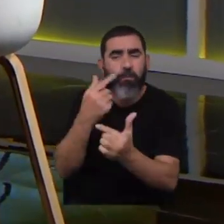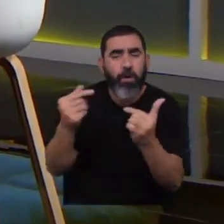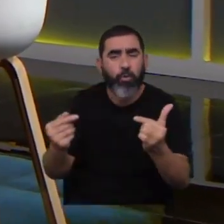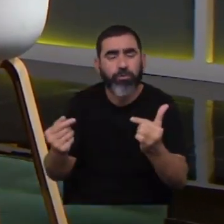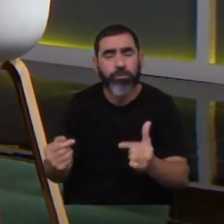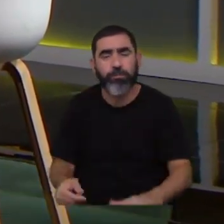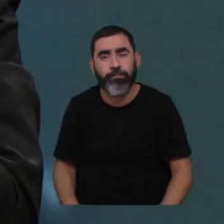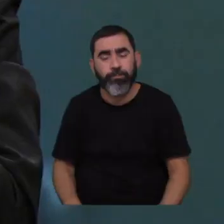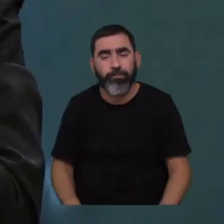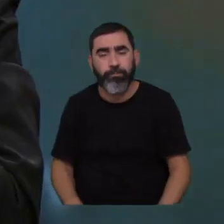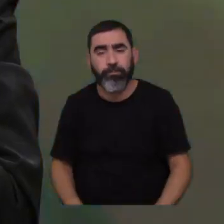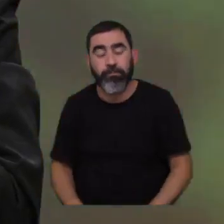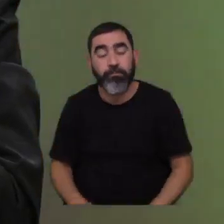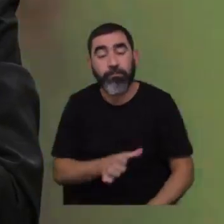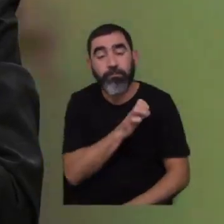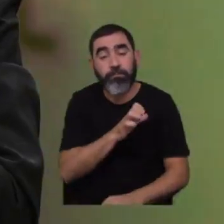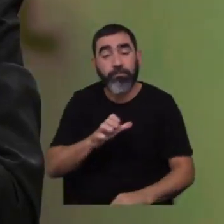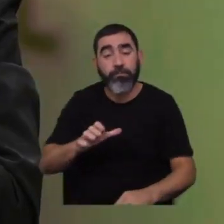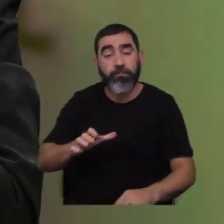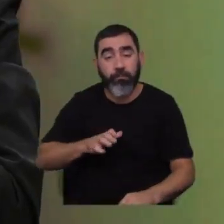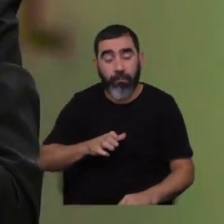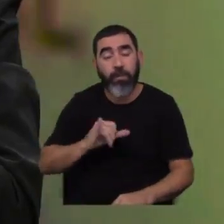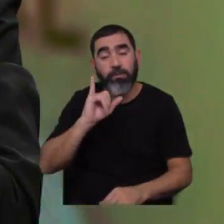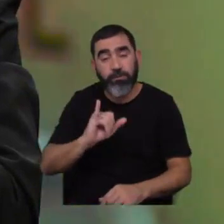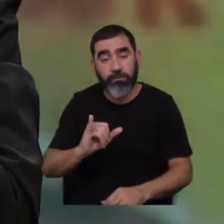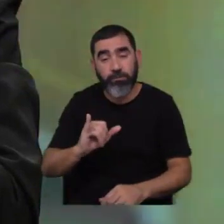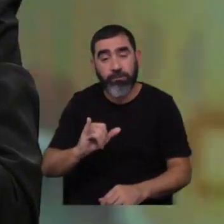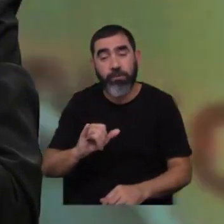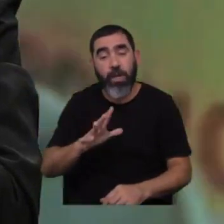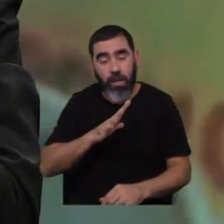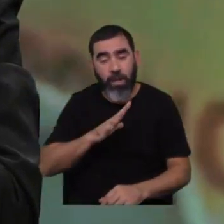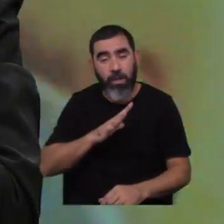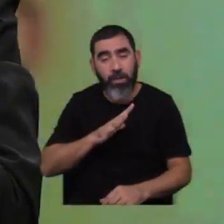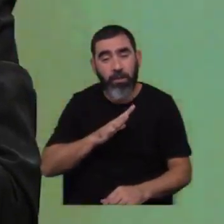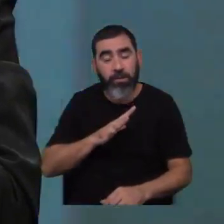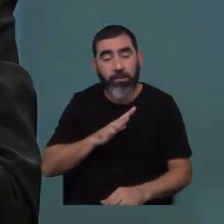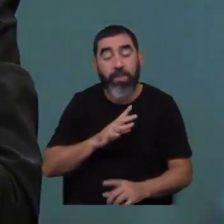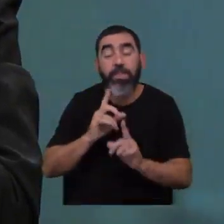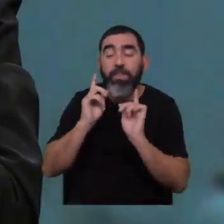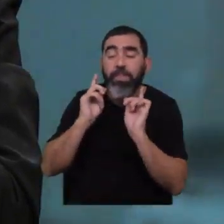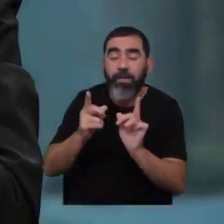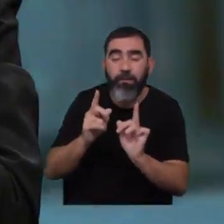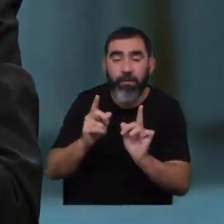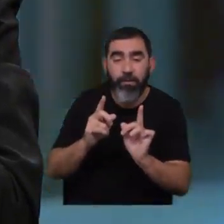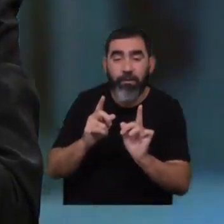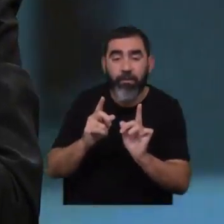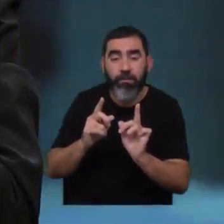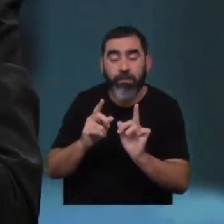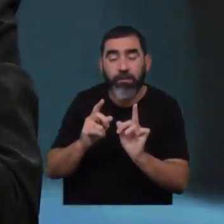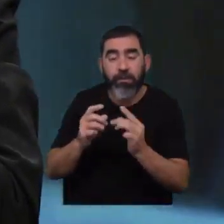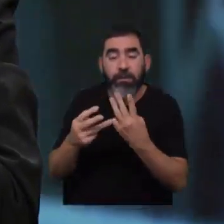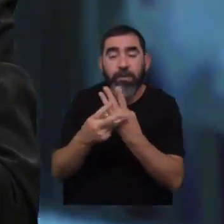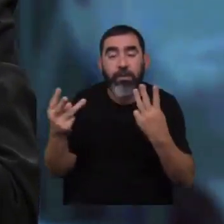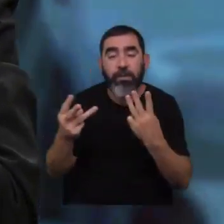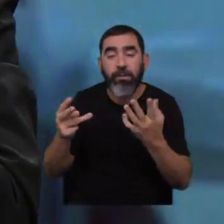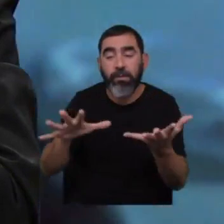también a acercar las partes? Yo creo que el Estado tiene su parte de razón y tendría o debería en general